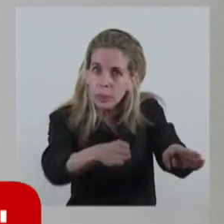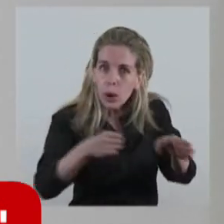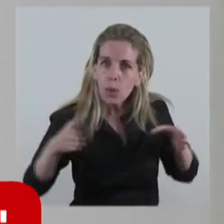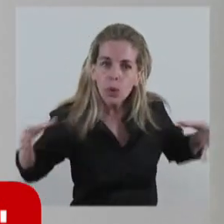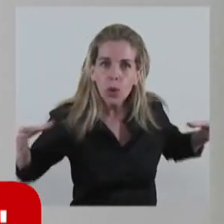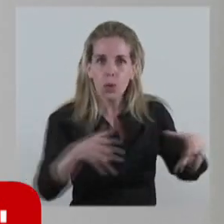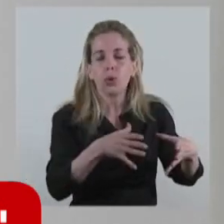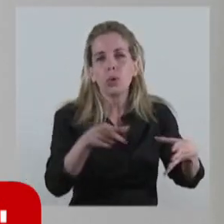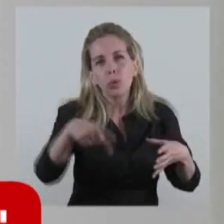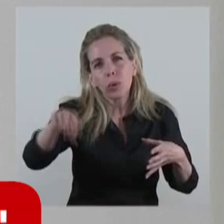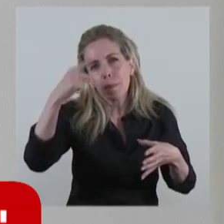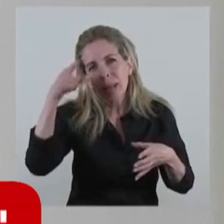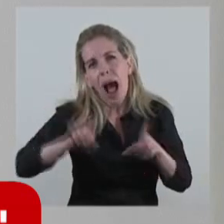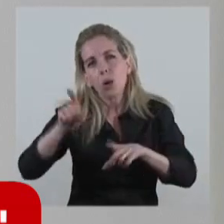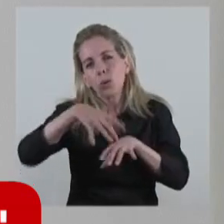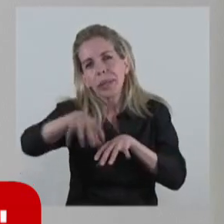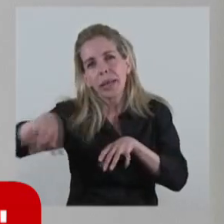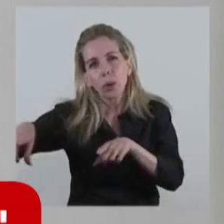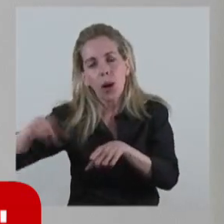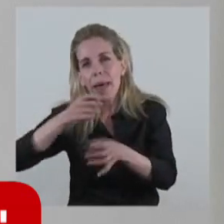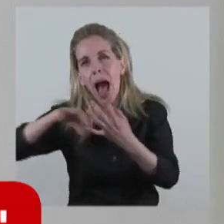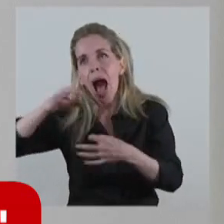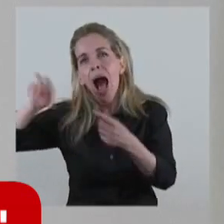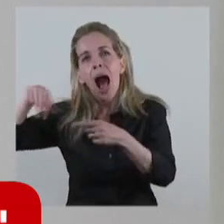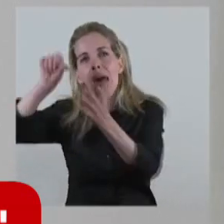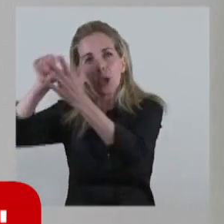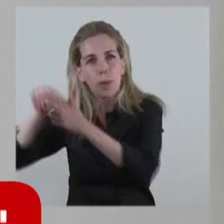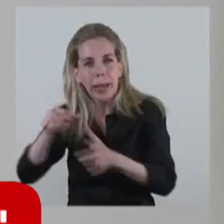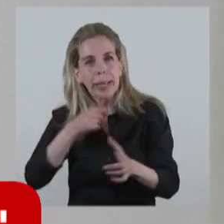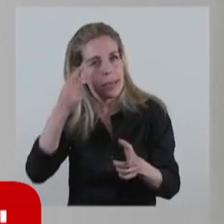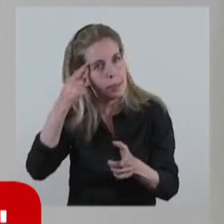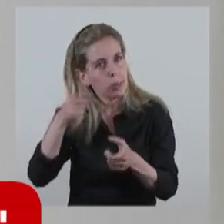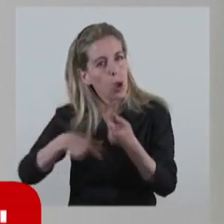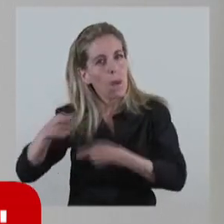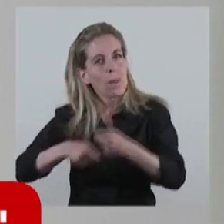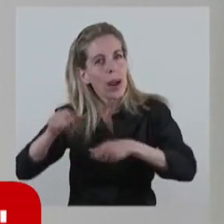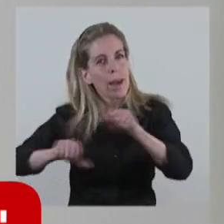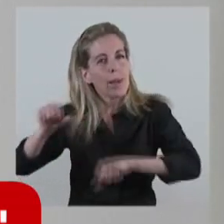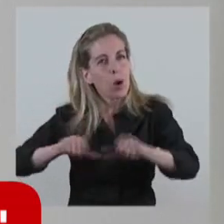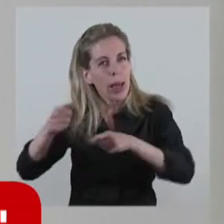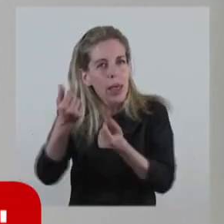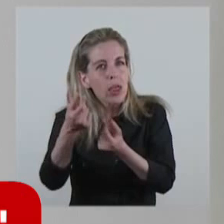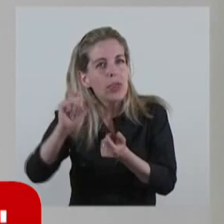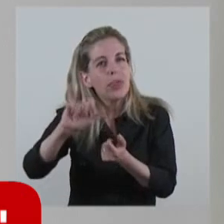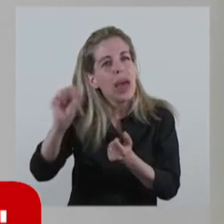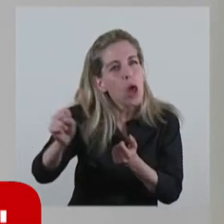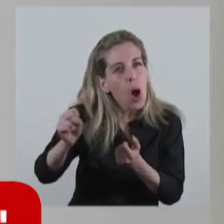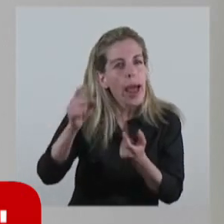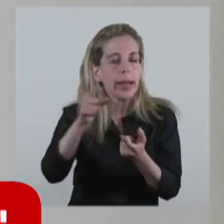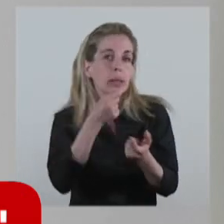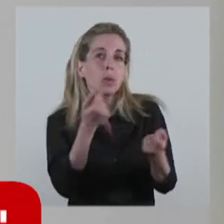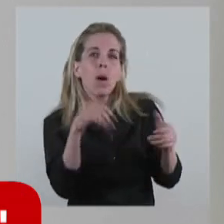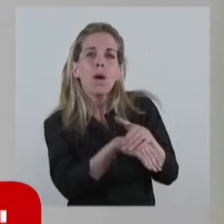sectores agroexportadores que están especulando con una devaluación y por eso no liquidan y por eso la falta de dólares en el